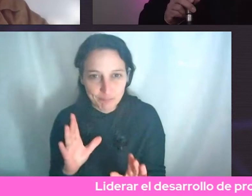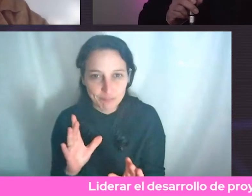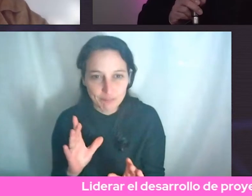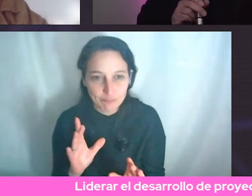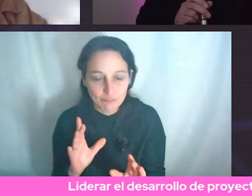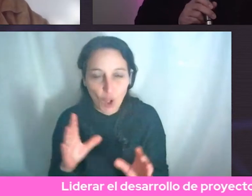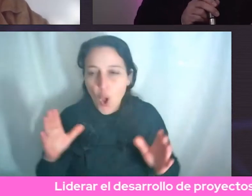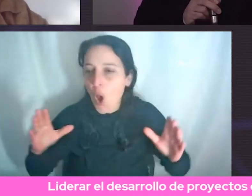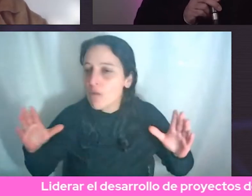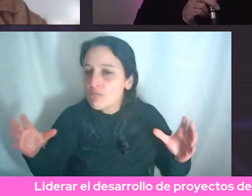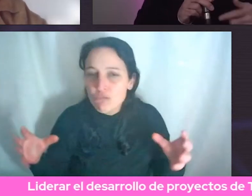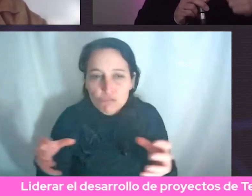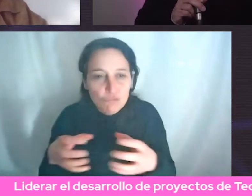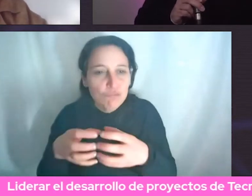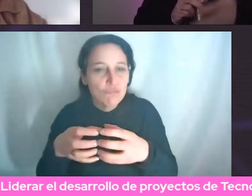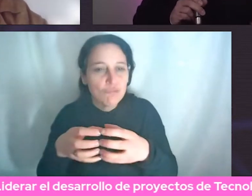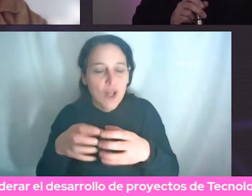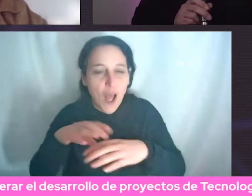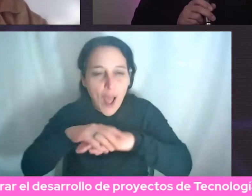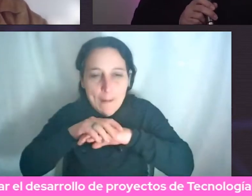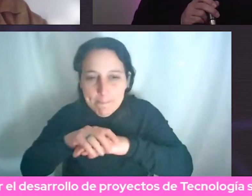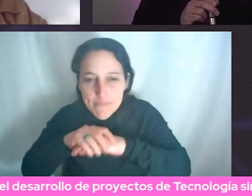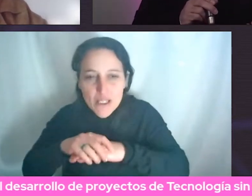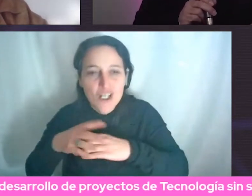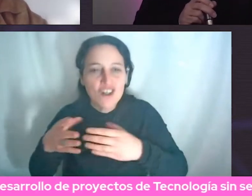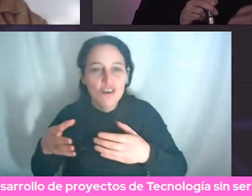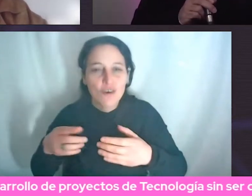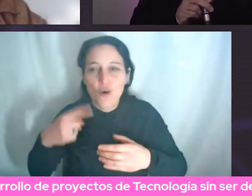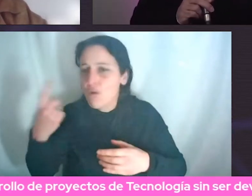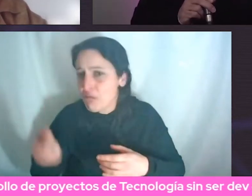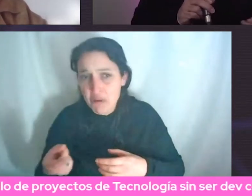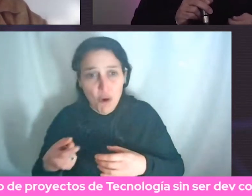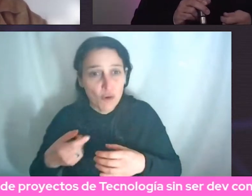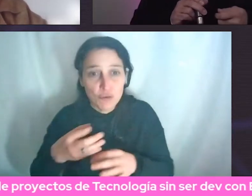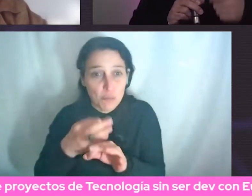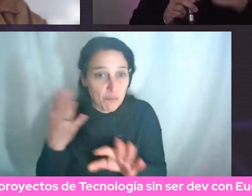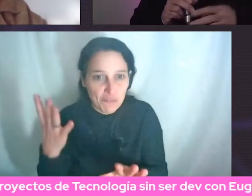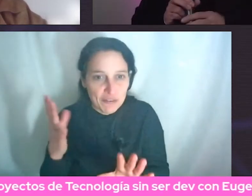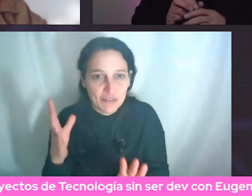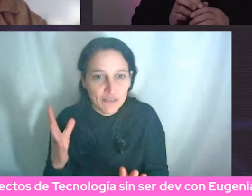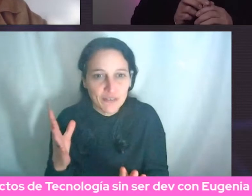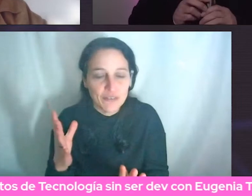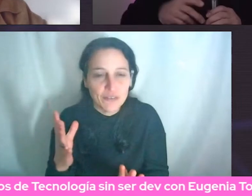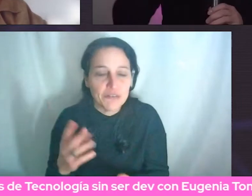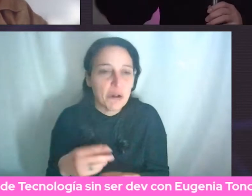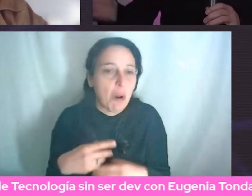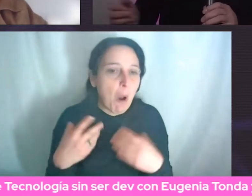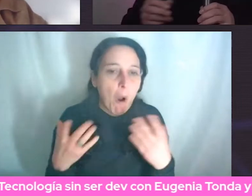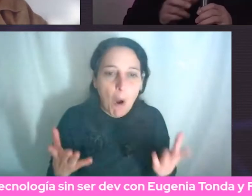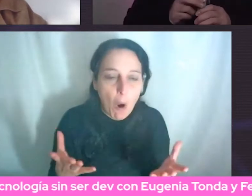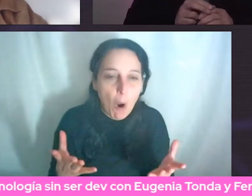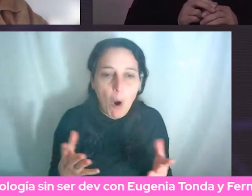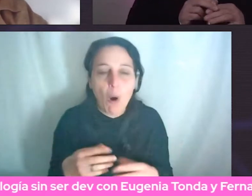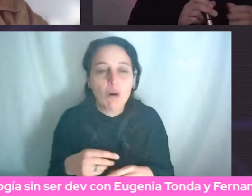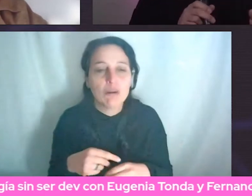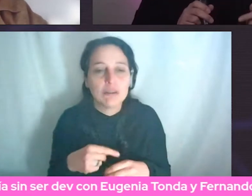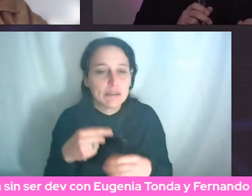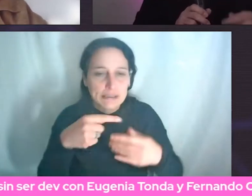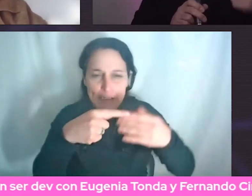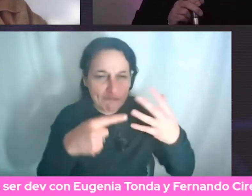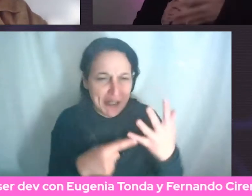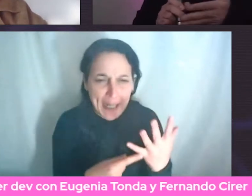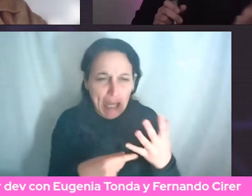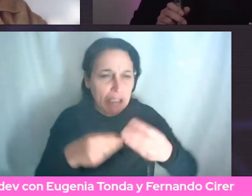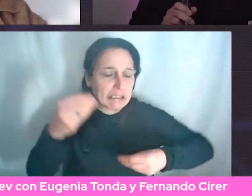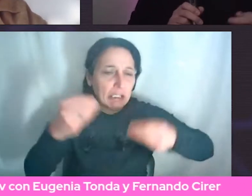juntarse con un amigo de otra especialidad, un sociólogo, un antropólogo, un contador,